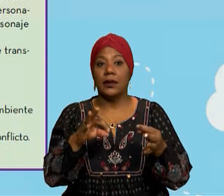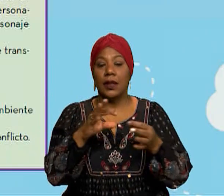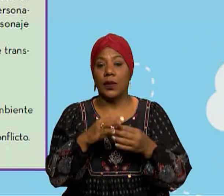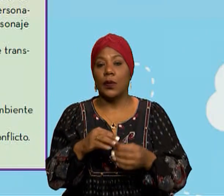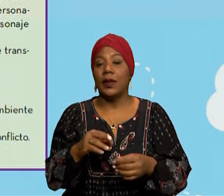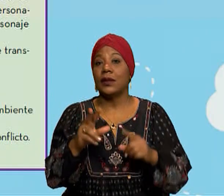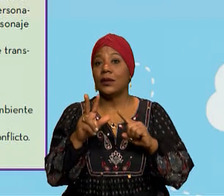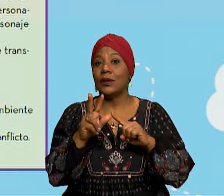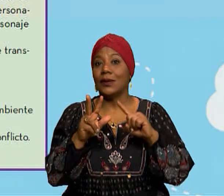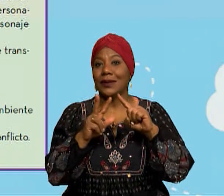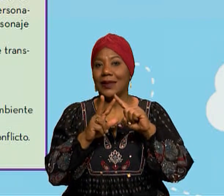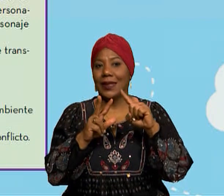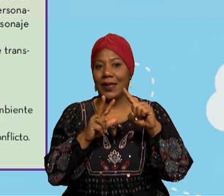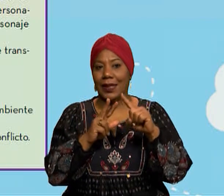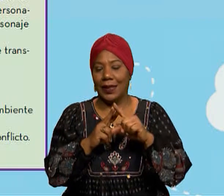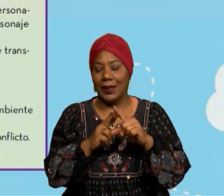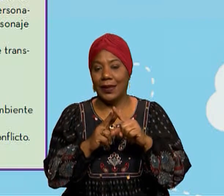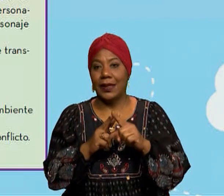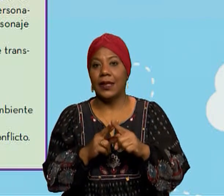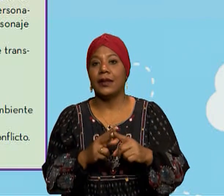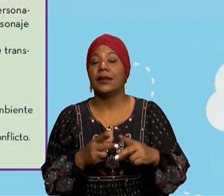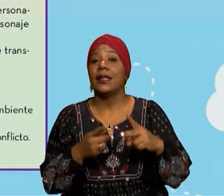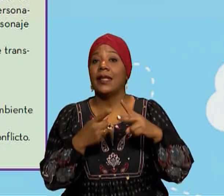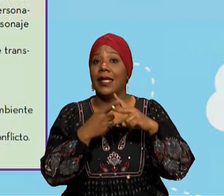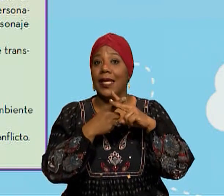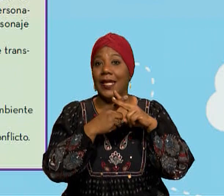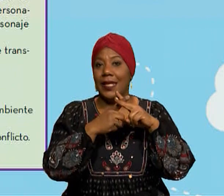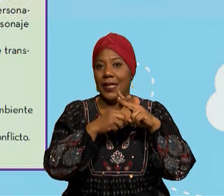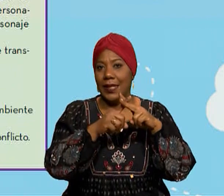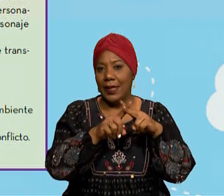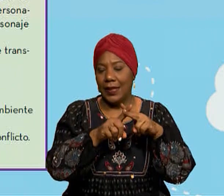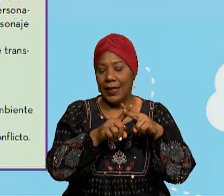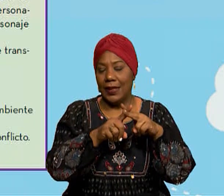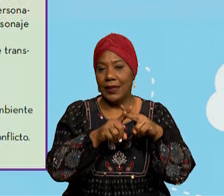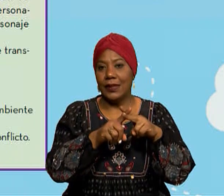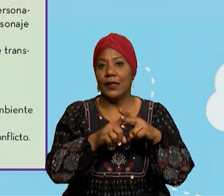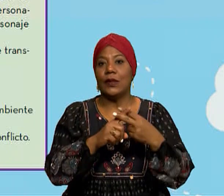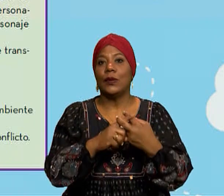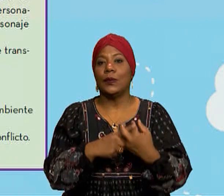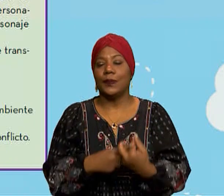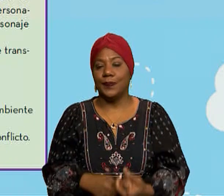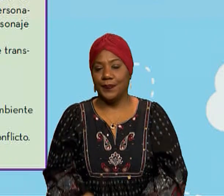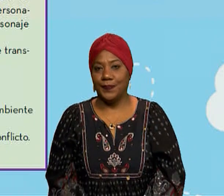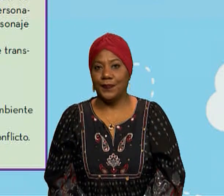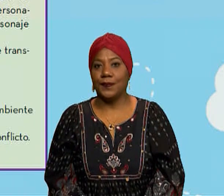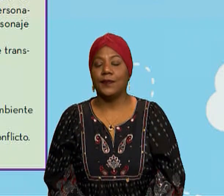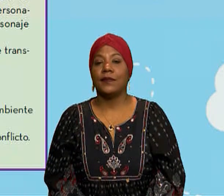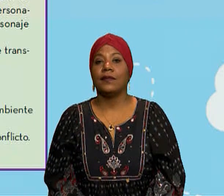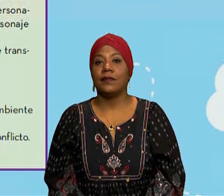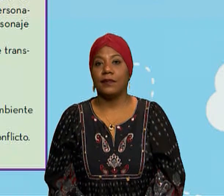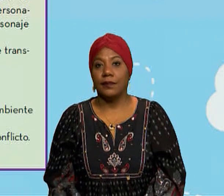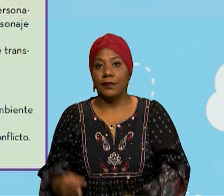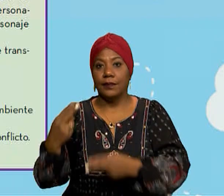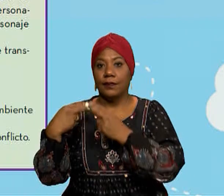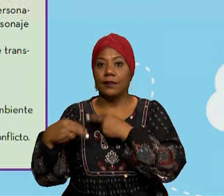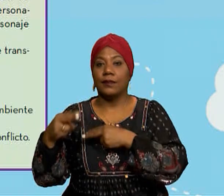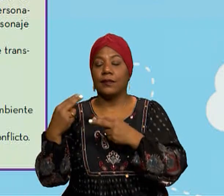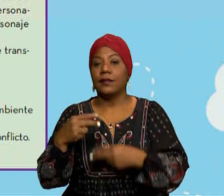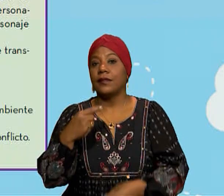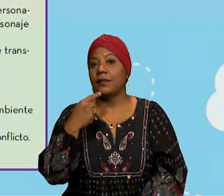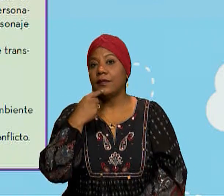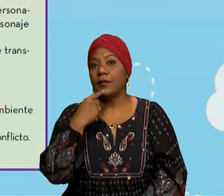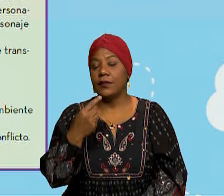momentos. ¿Cuáles son los 3 momentos en los que se organiza la historia? La historia se